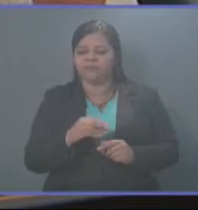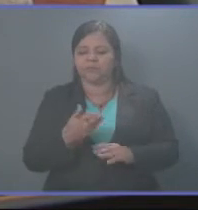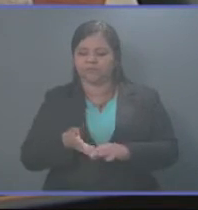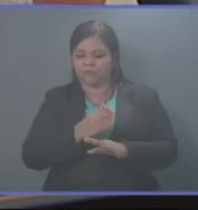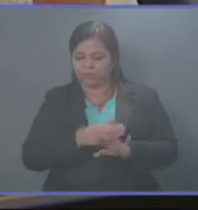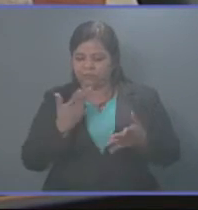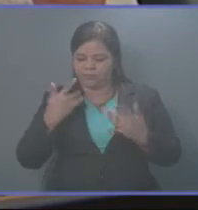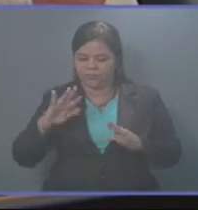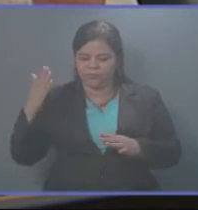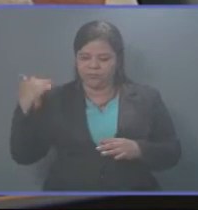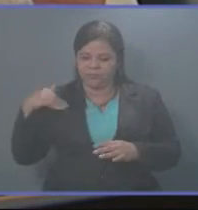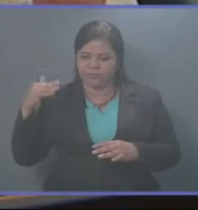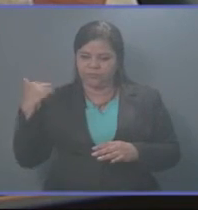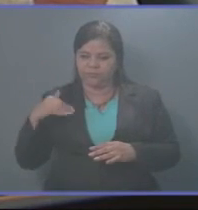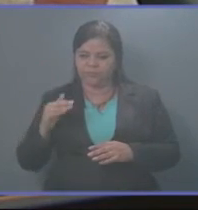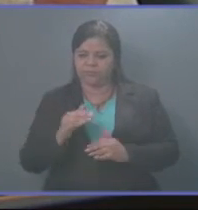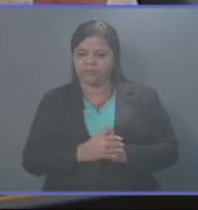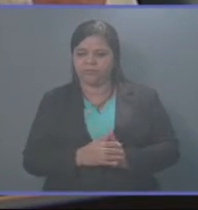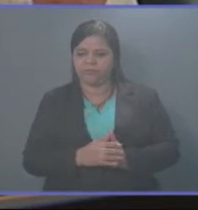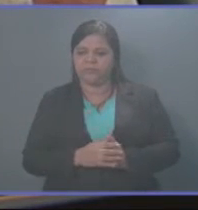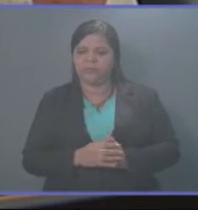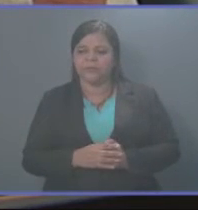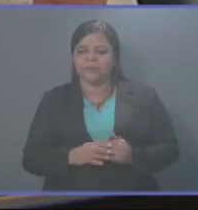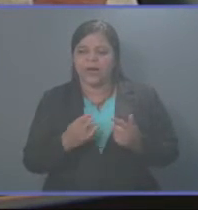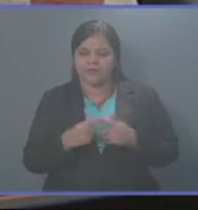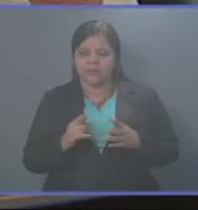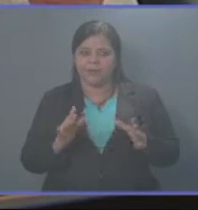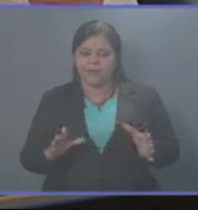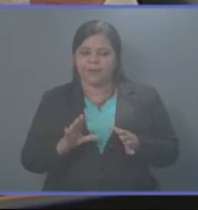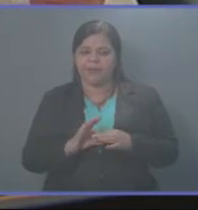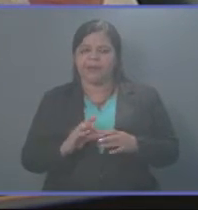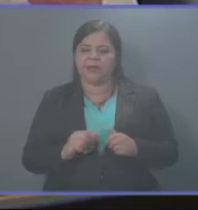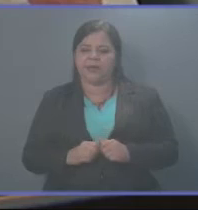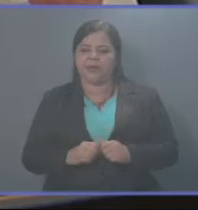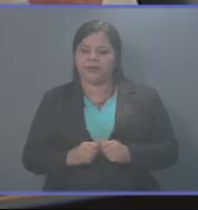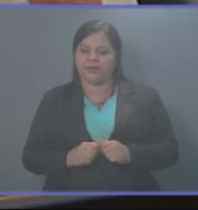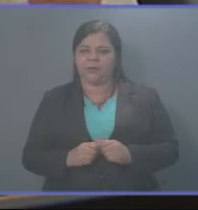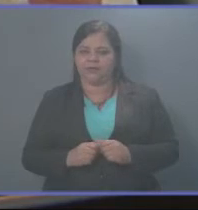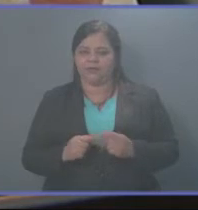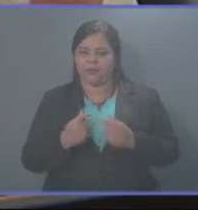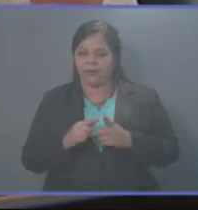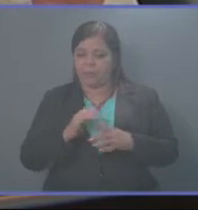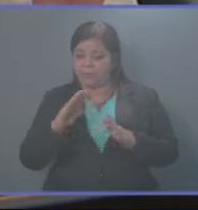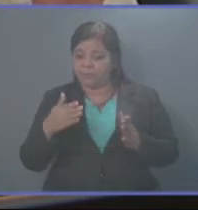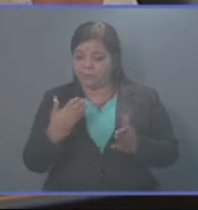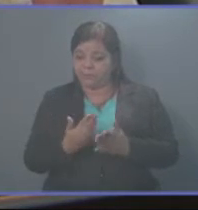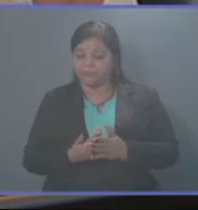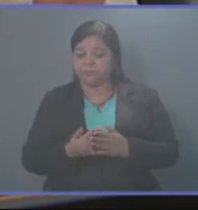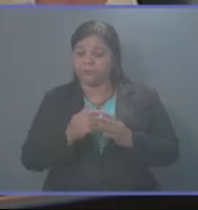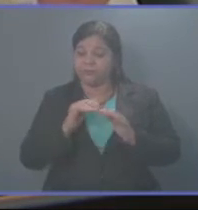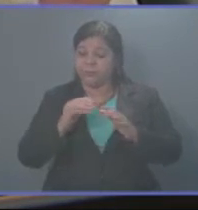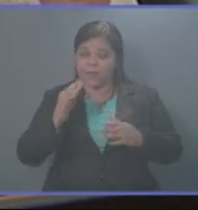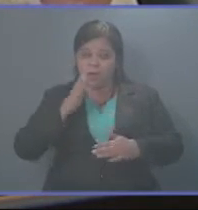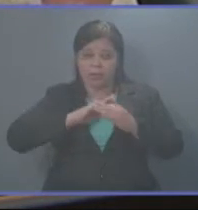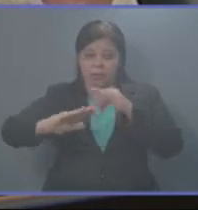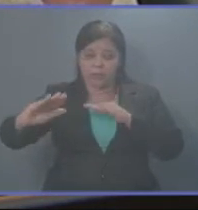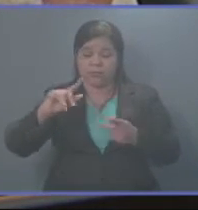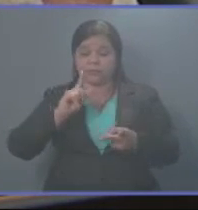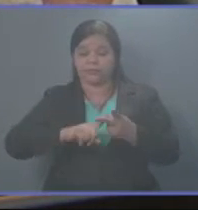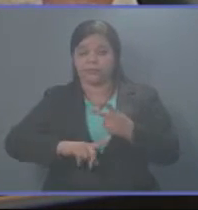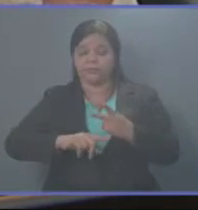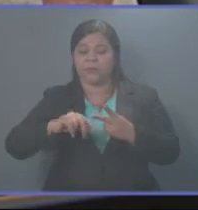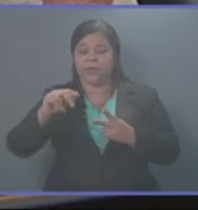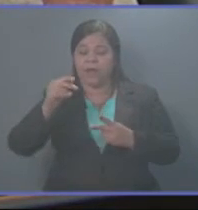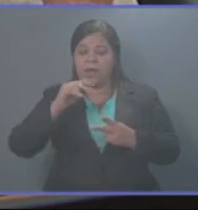escuchar, sino que nos referimos al softball, al voleibol, al básquetbol, al ajedrez, al taekwondo, al